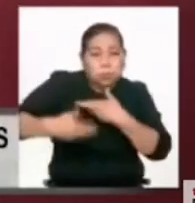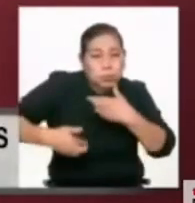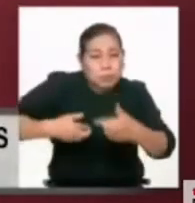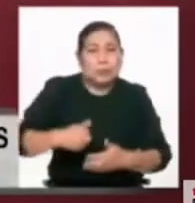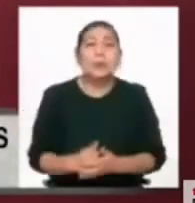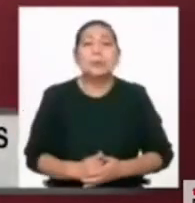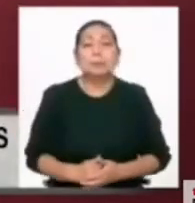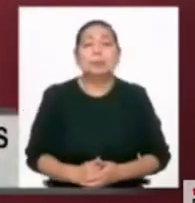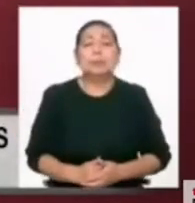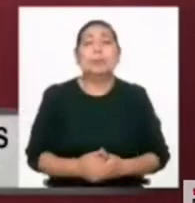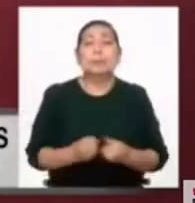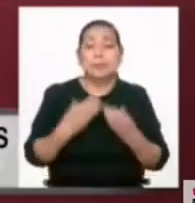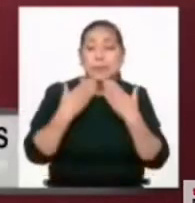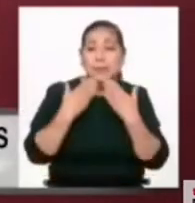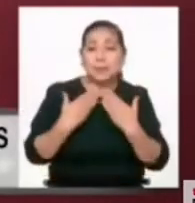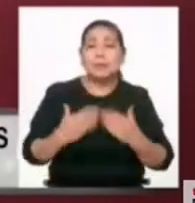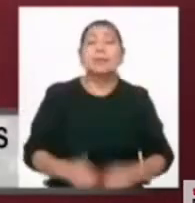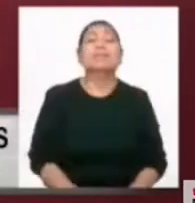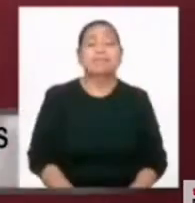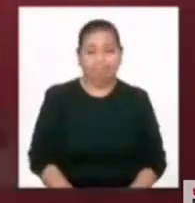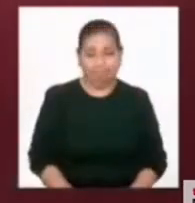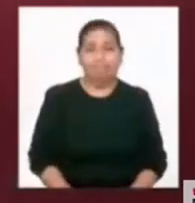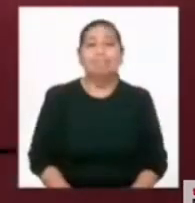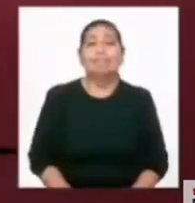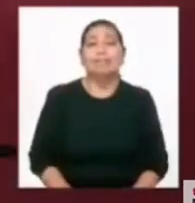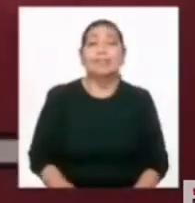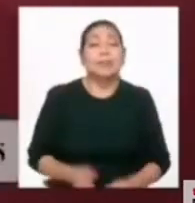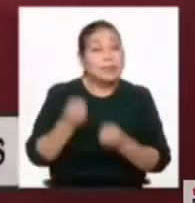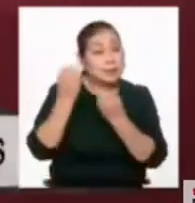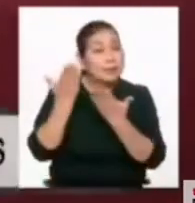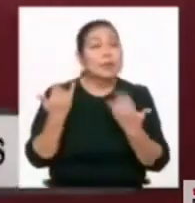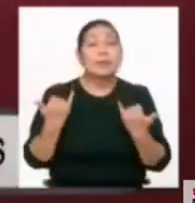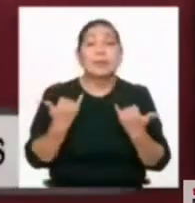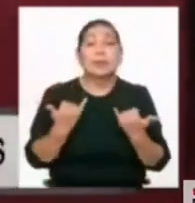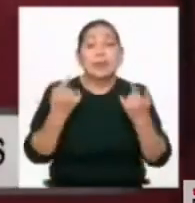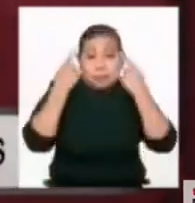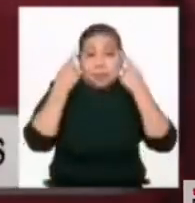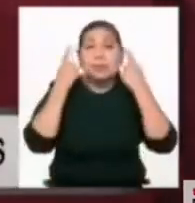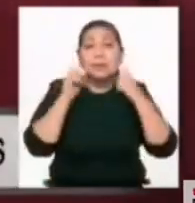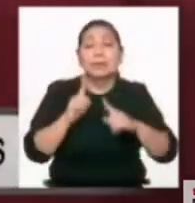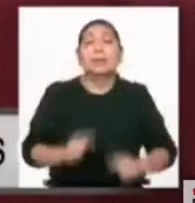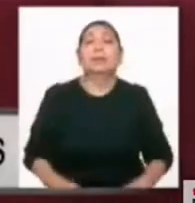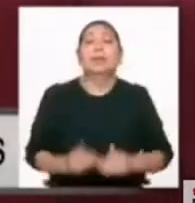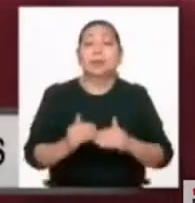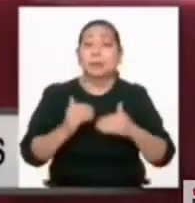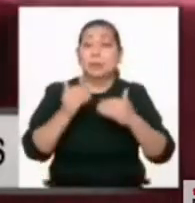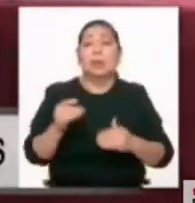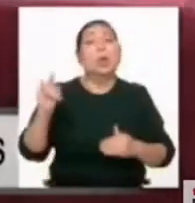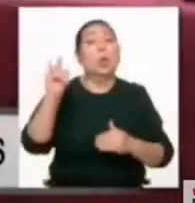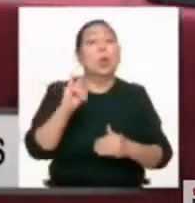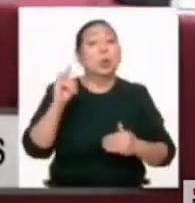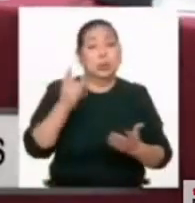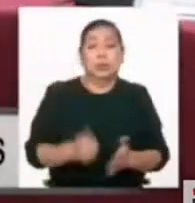producción. Muchas gracias. Gracias. También informarles que se ha acordado ampliar el